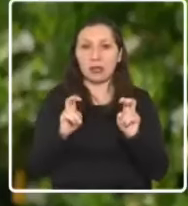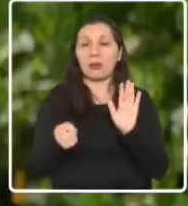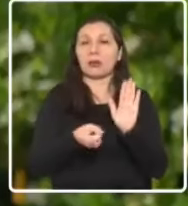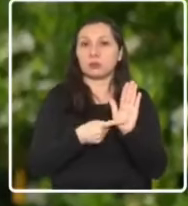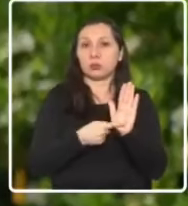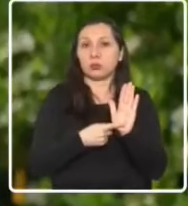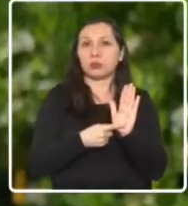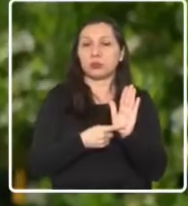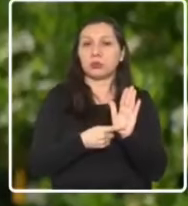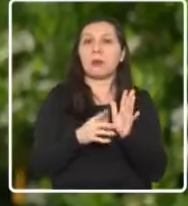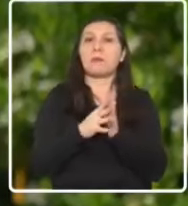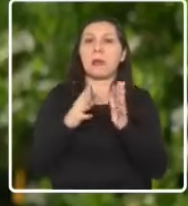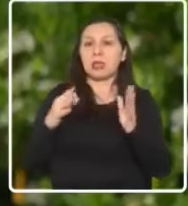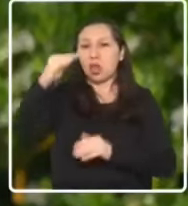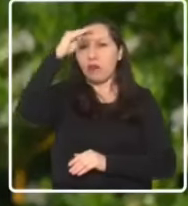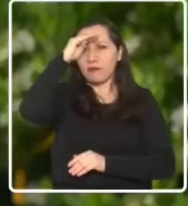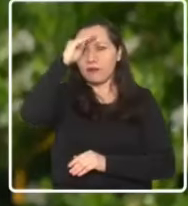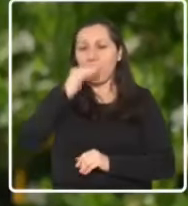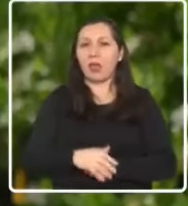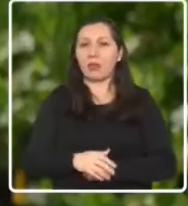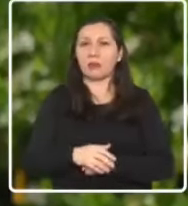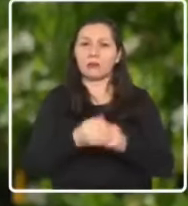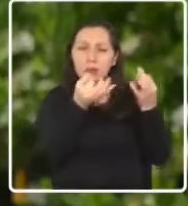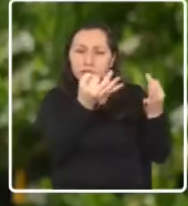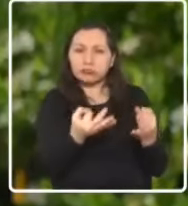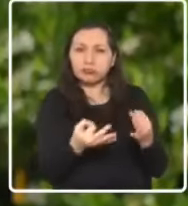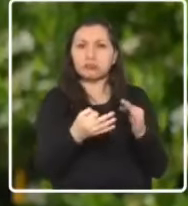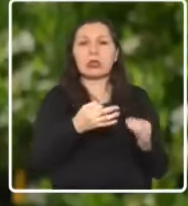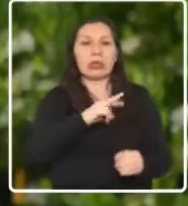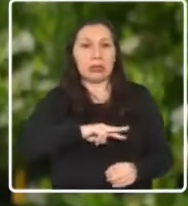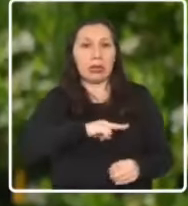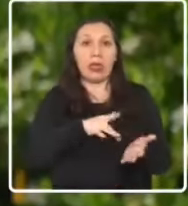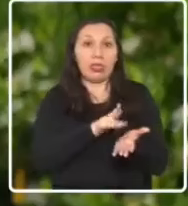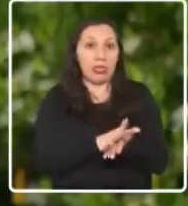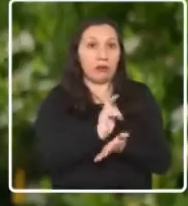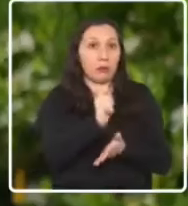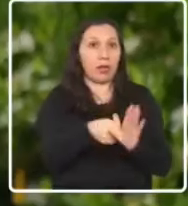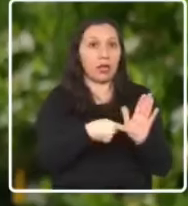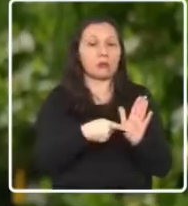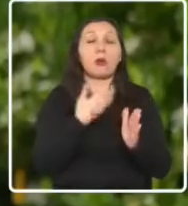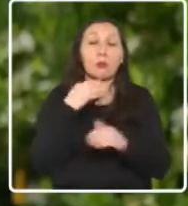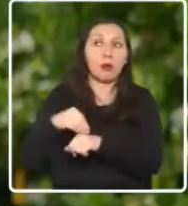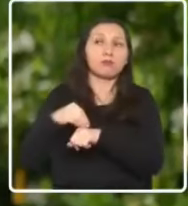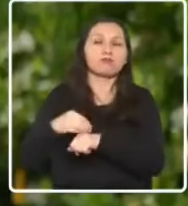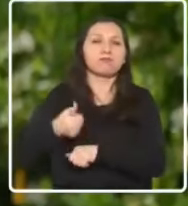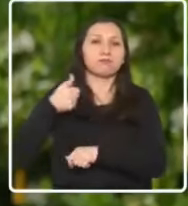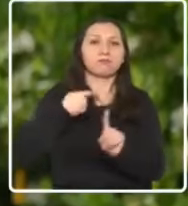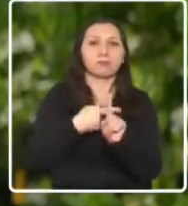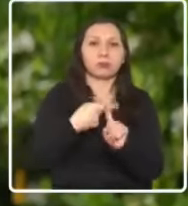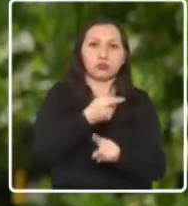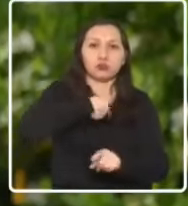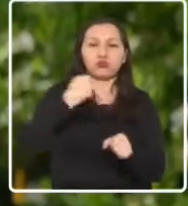tributario mucho más confiados? El cálculo de intereses por deudas tributarias también es una señal positiva para